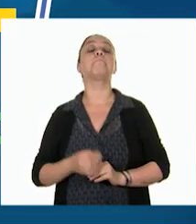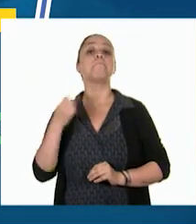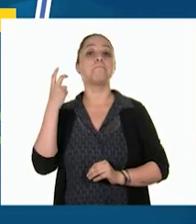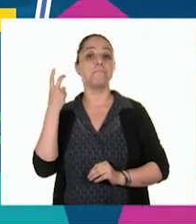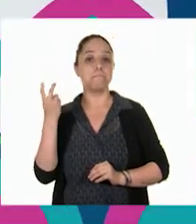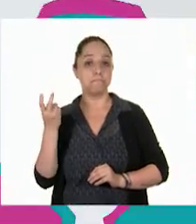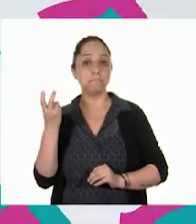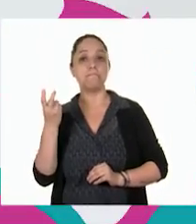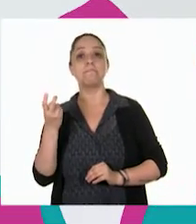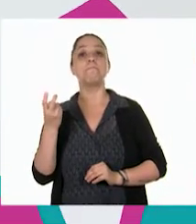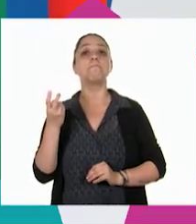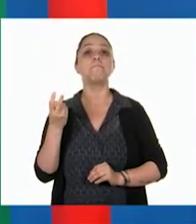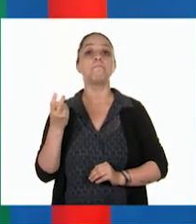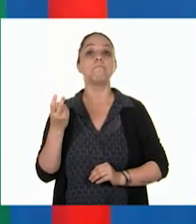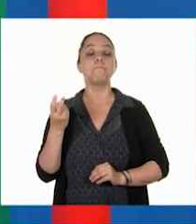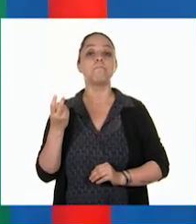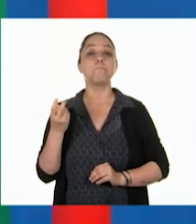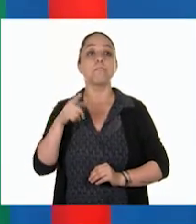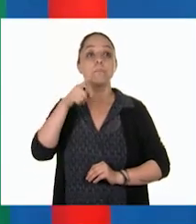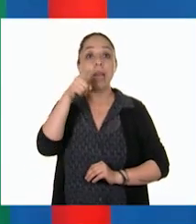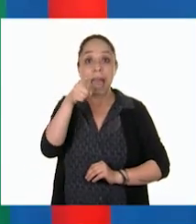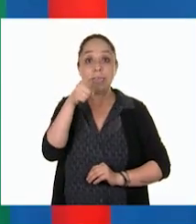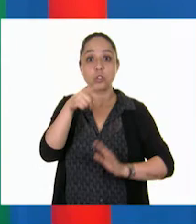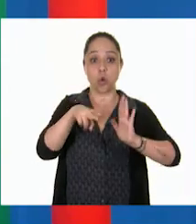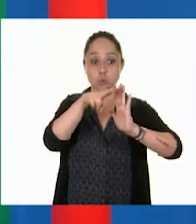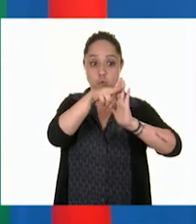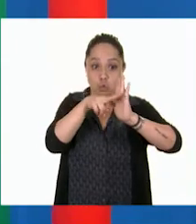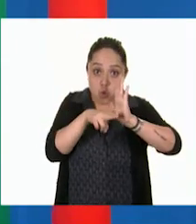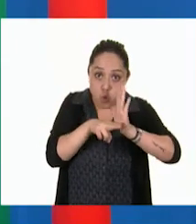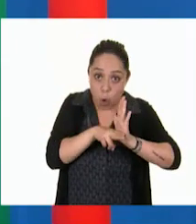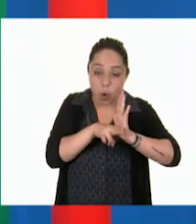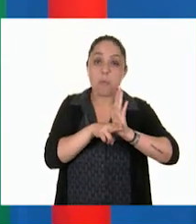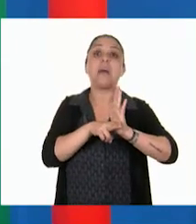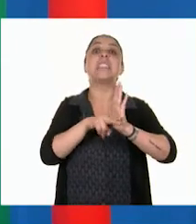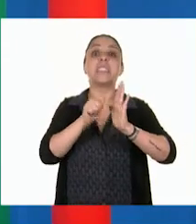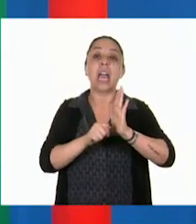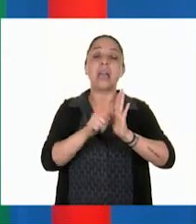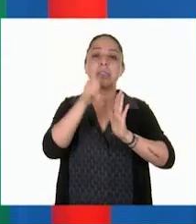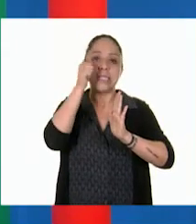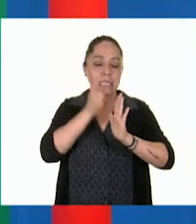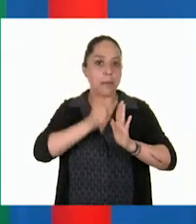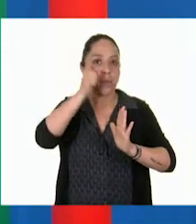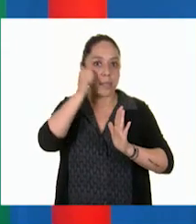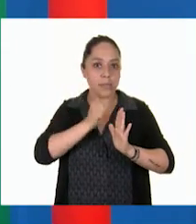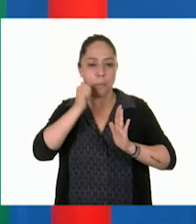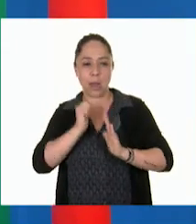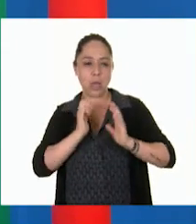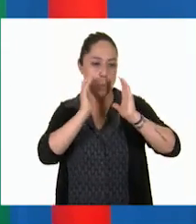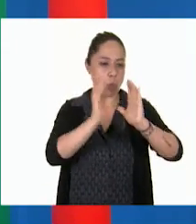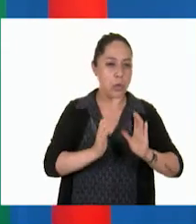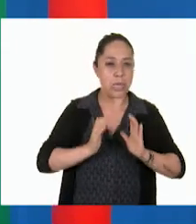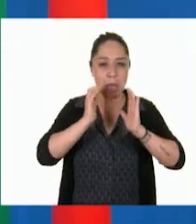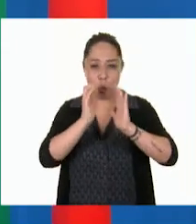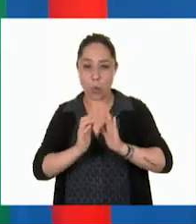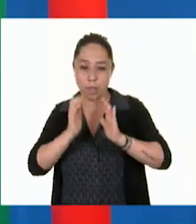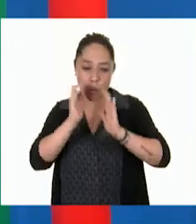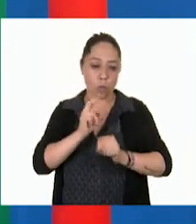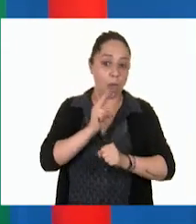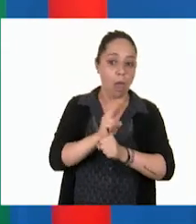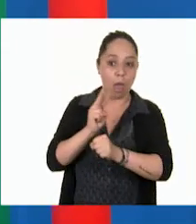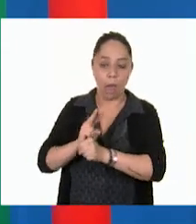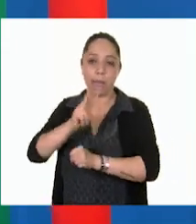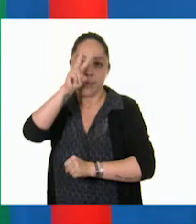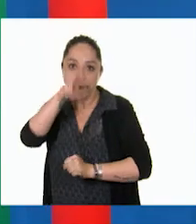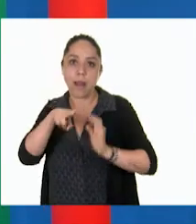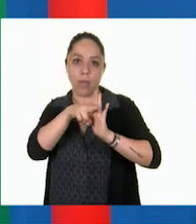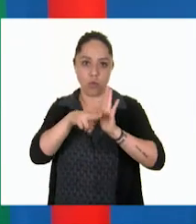la aplicación justa de las normas es un reto permanente para quienes cuidan su cumplimiento.